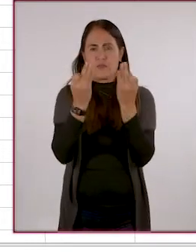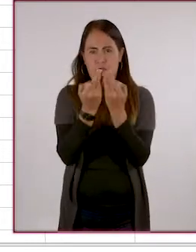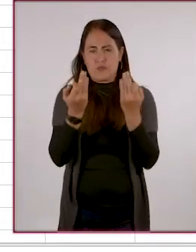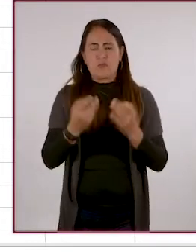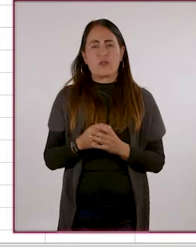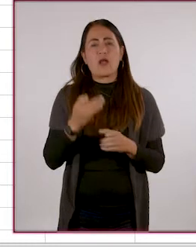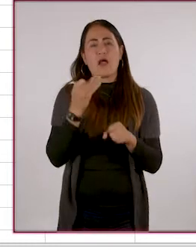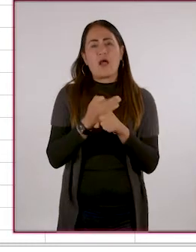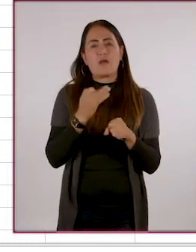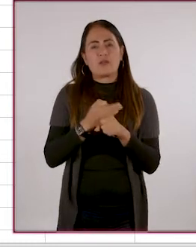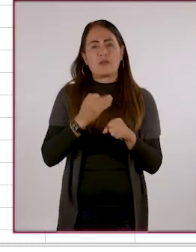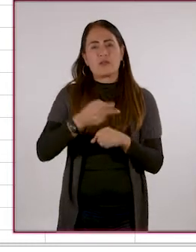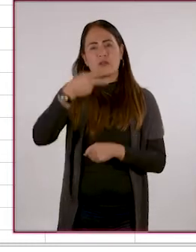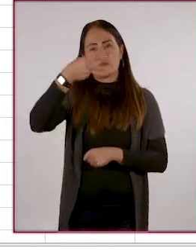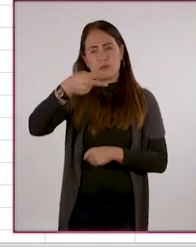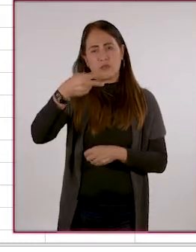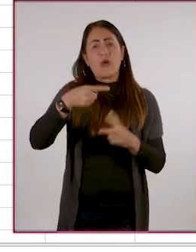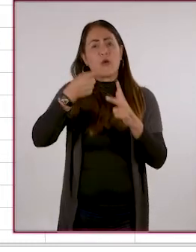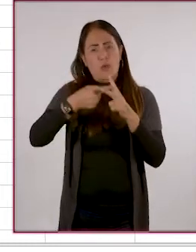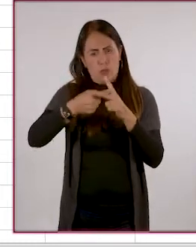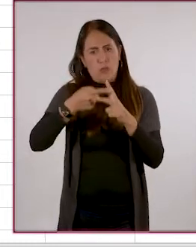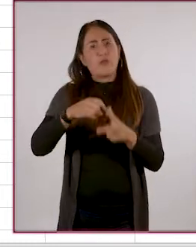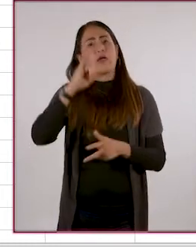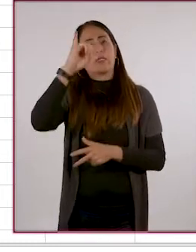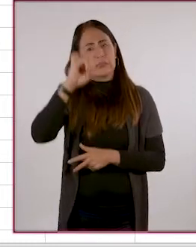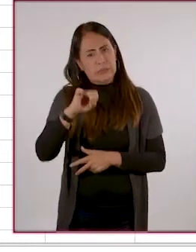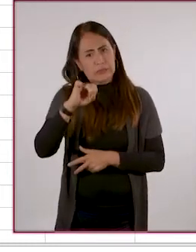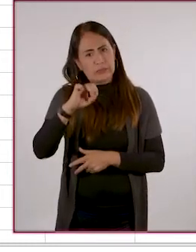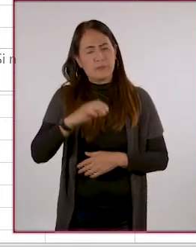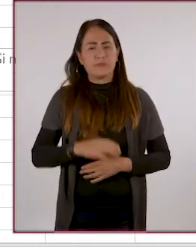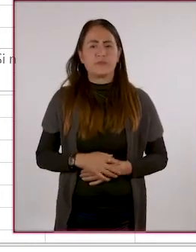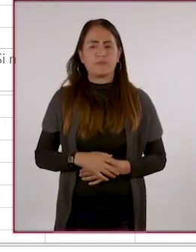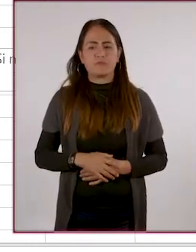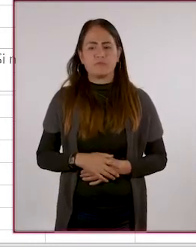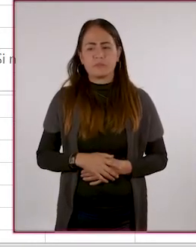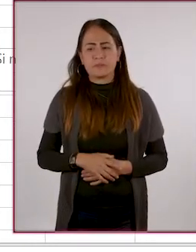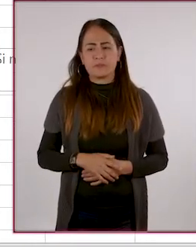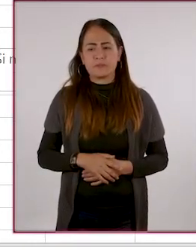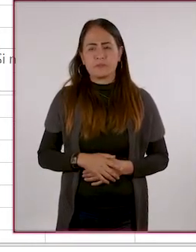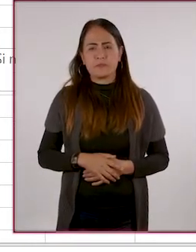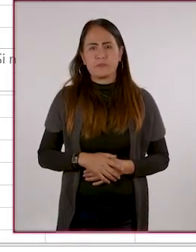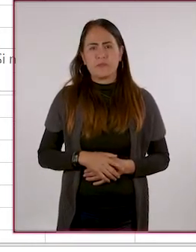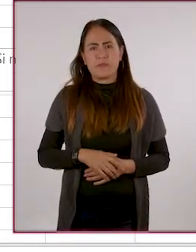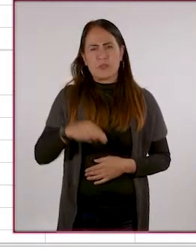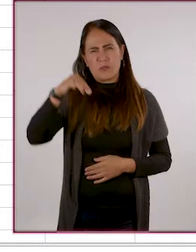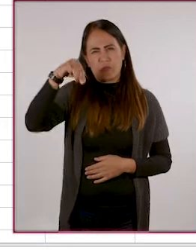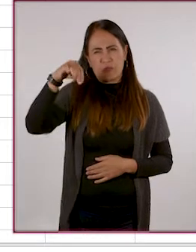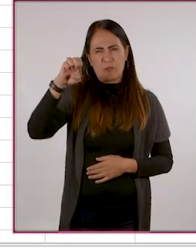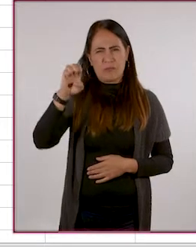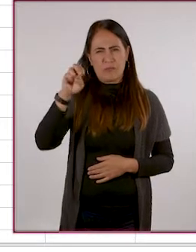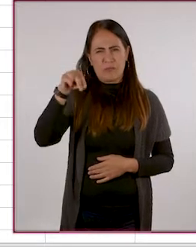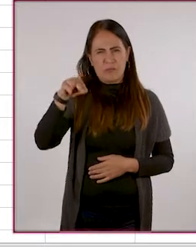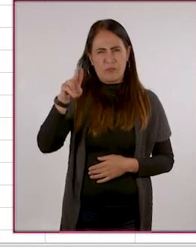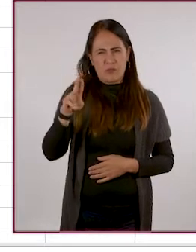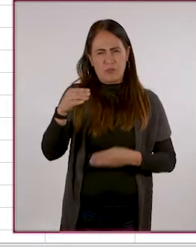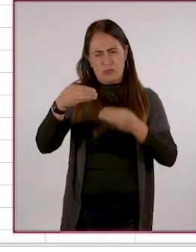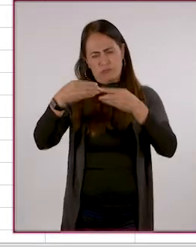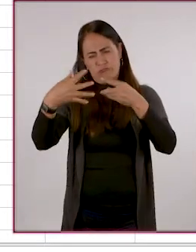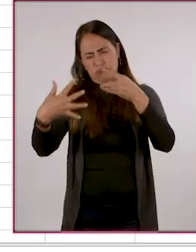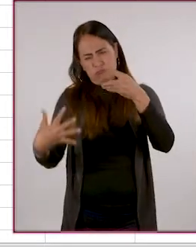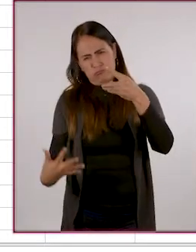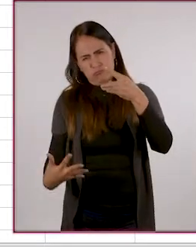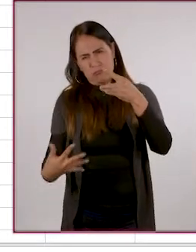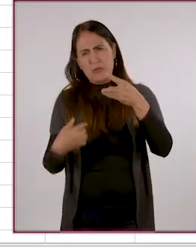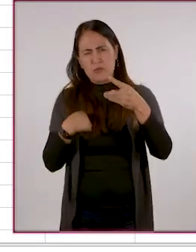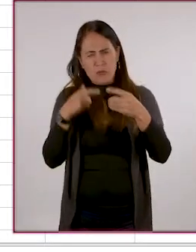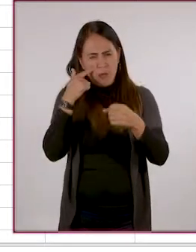función. En este caso vamos a ocupar la función contar sí. Si yo empiezo a escribir, me despliega un menú alterno donde yo